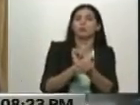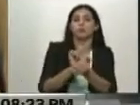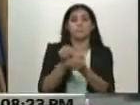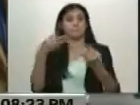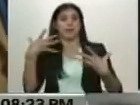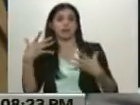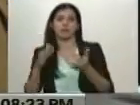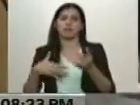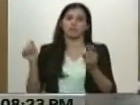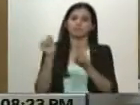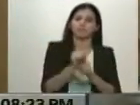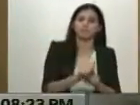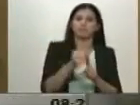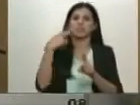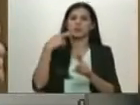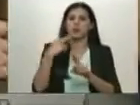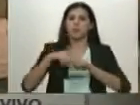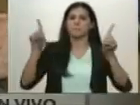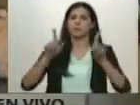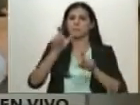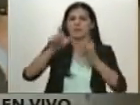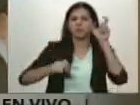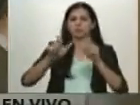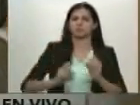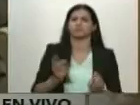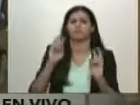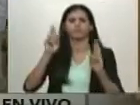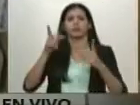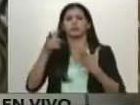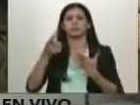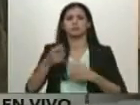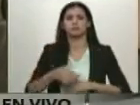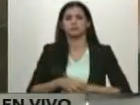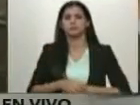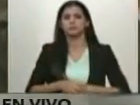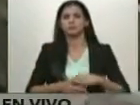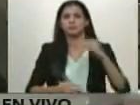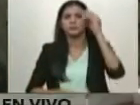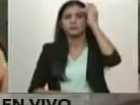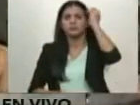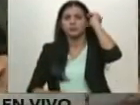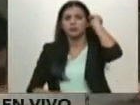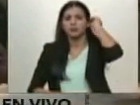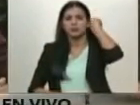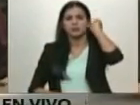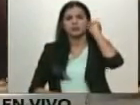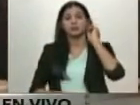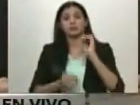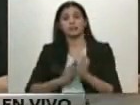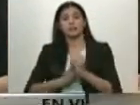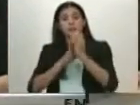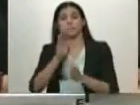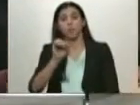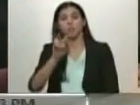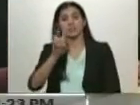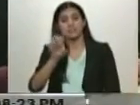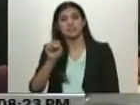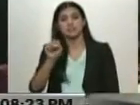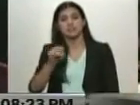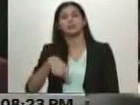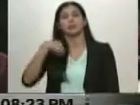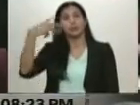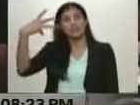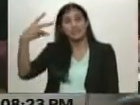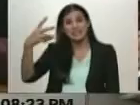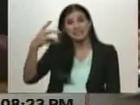como protagonista, con Boves al frente. Y luego vino la Tercera